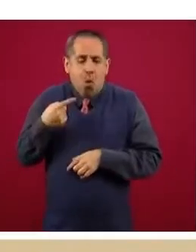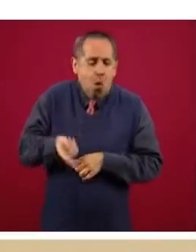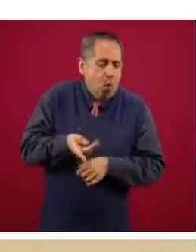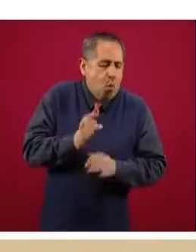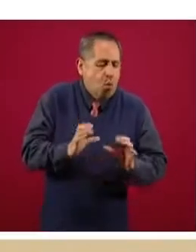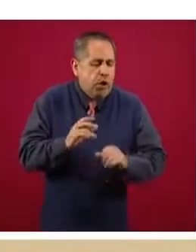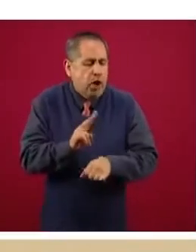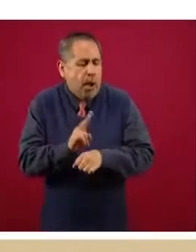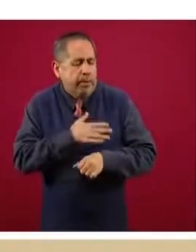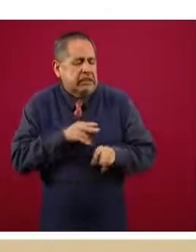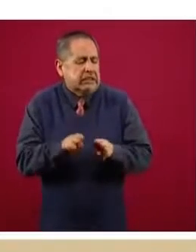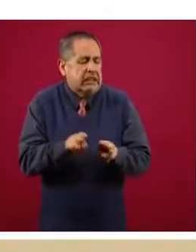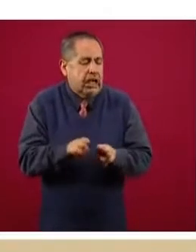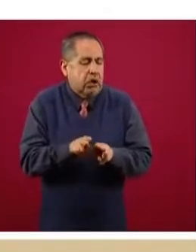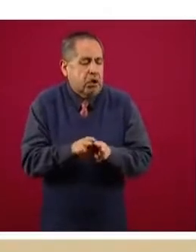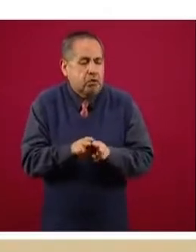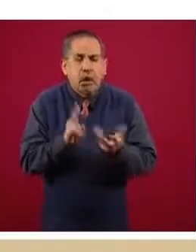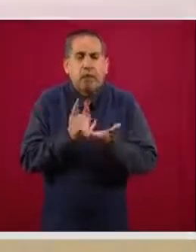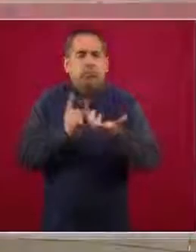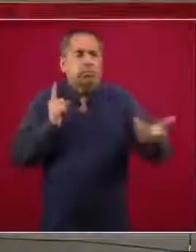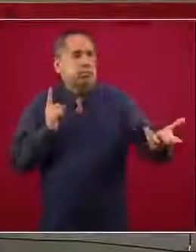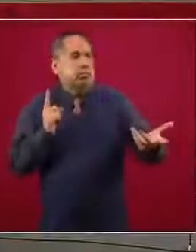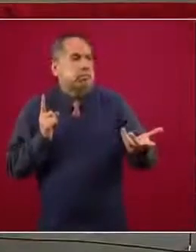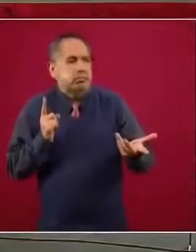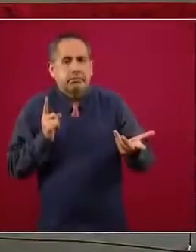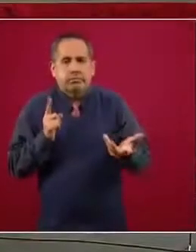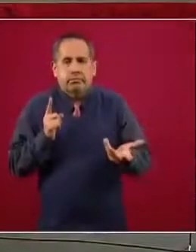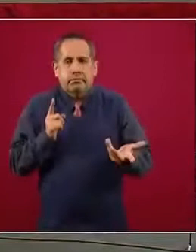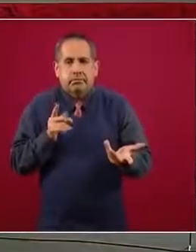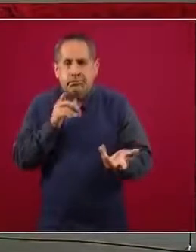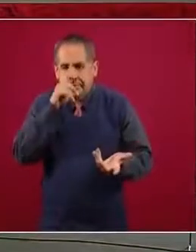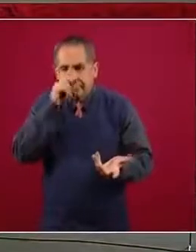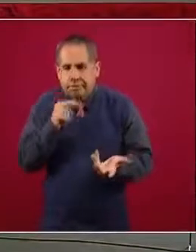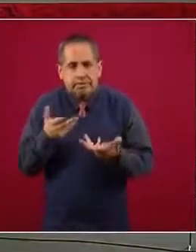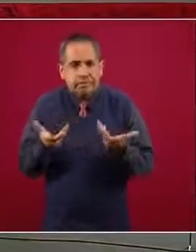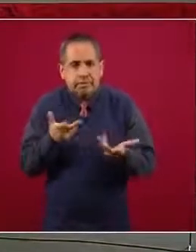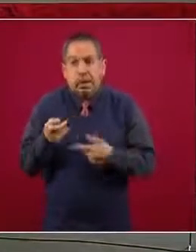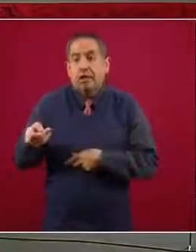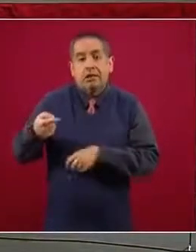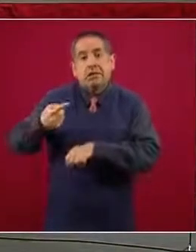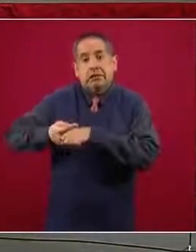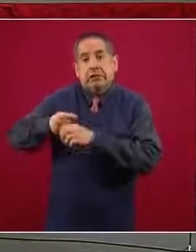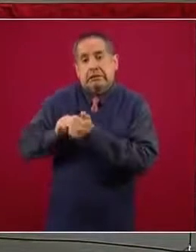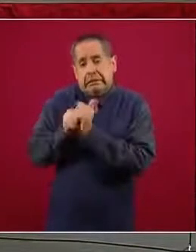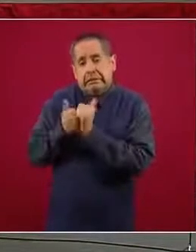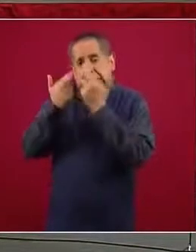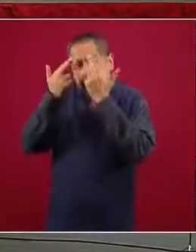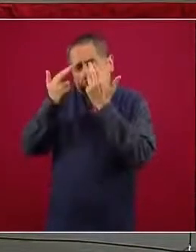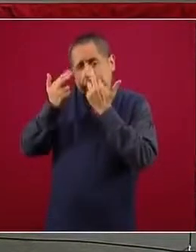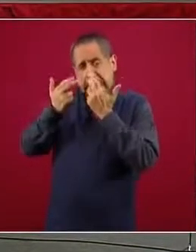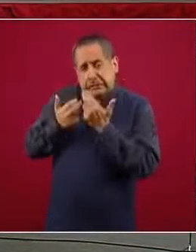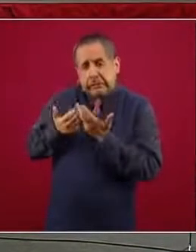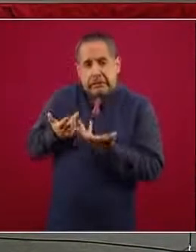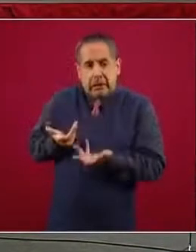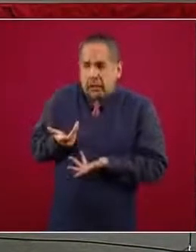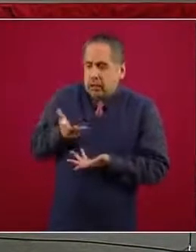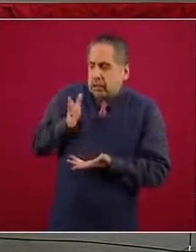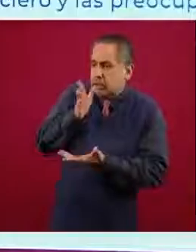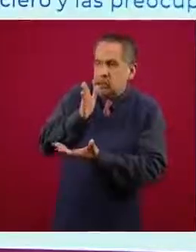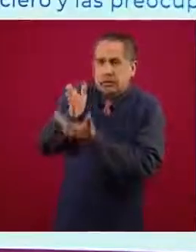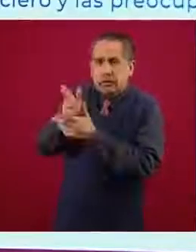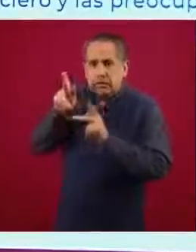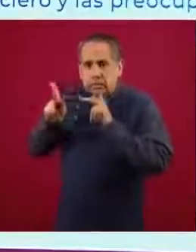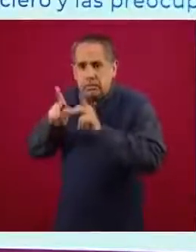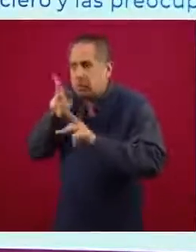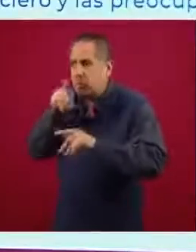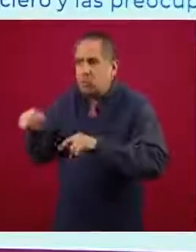puede hacerse por su protección. Hay condiciones de salud crónica que se están estaban presentando y que ahora no podemos acudir tan